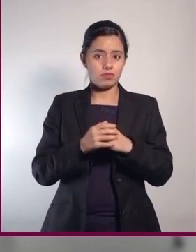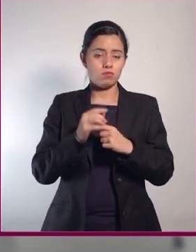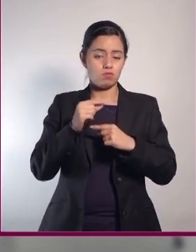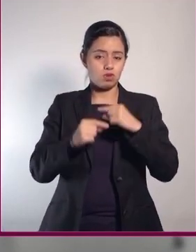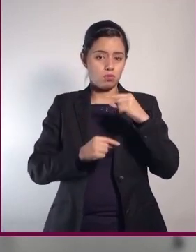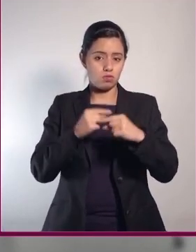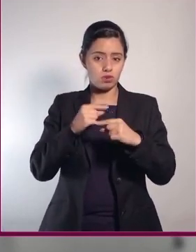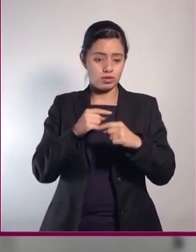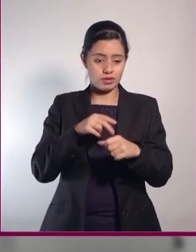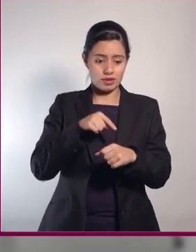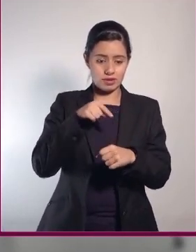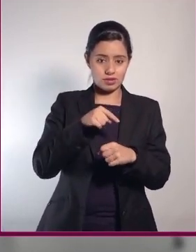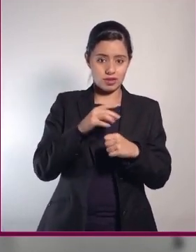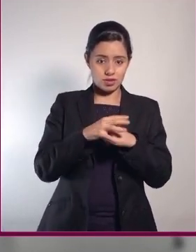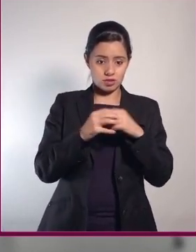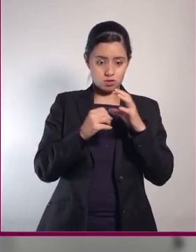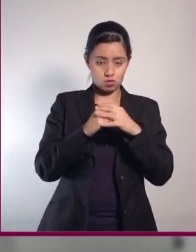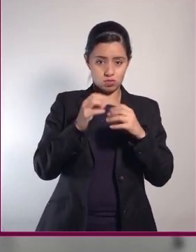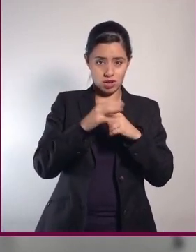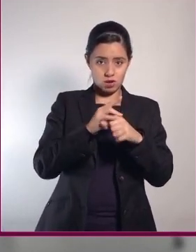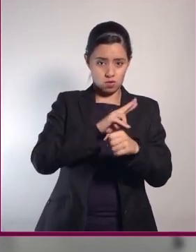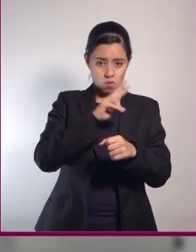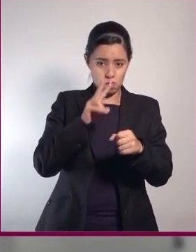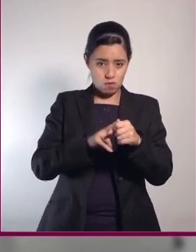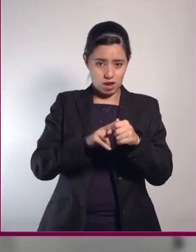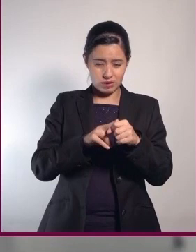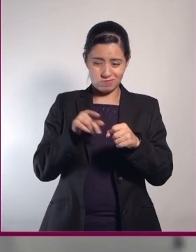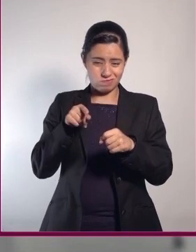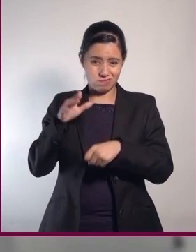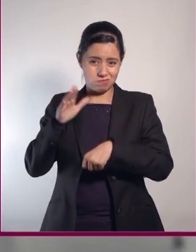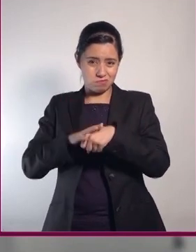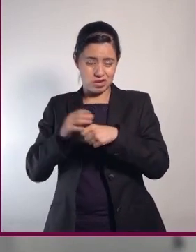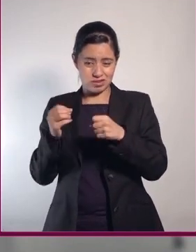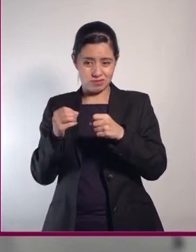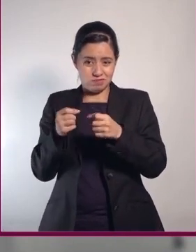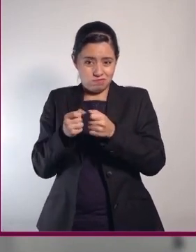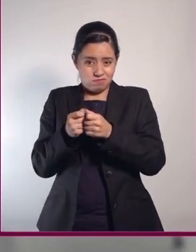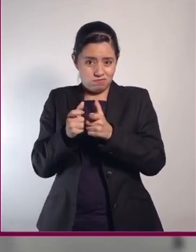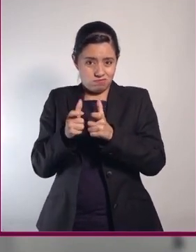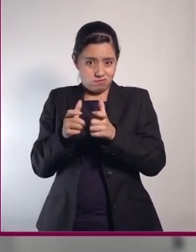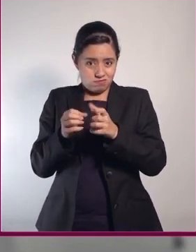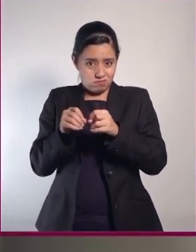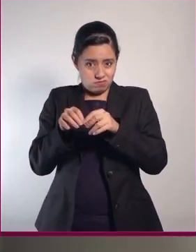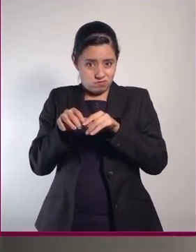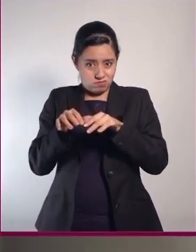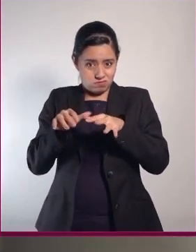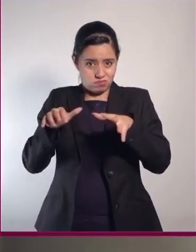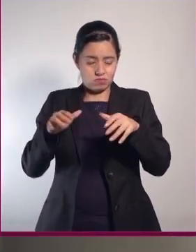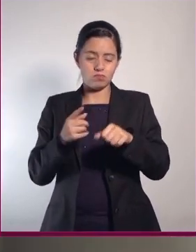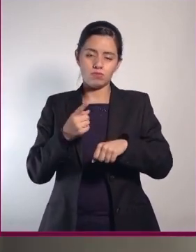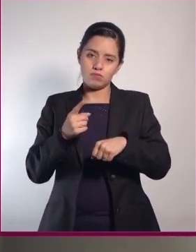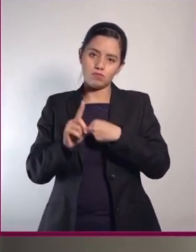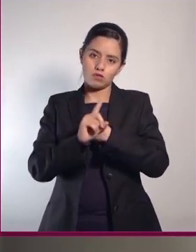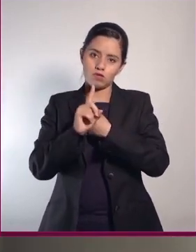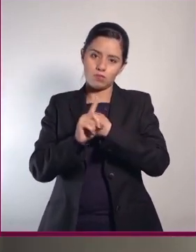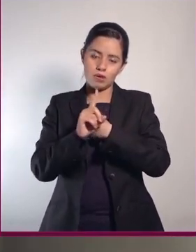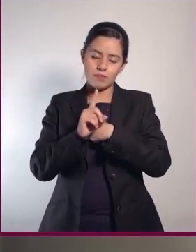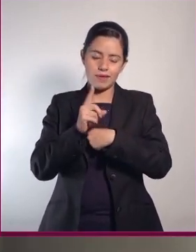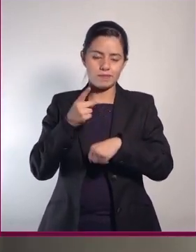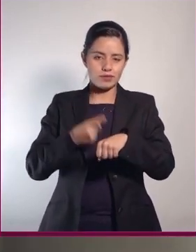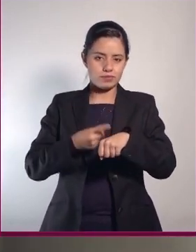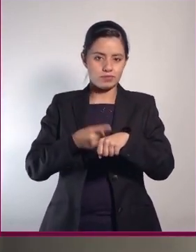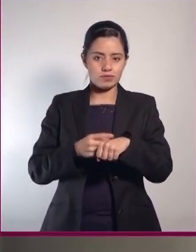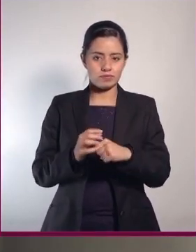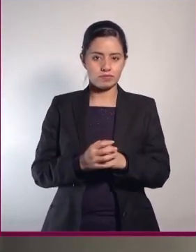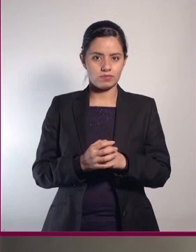las células normales, creando graves problemas dentro del cuerpo que habitan. Esa sencilla y